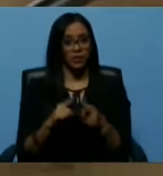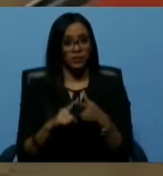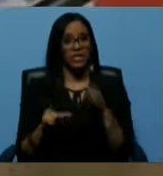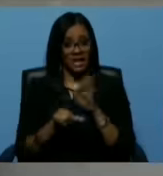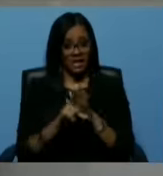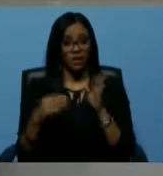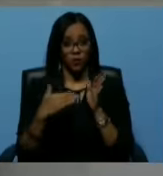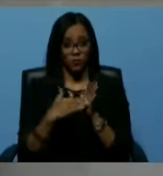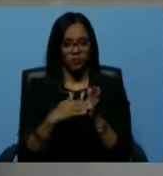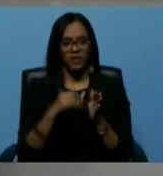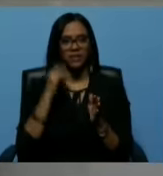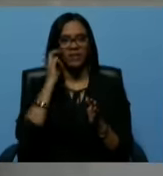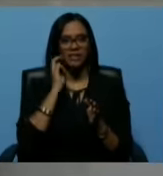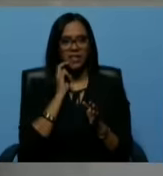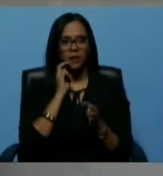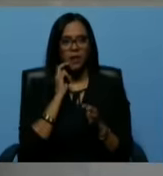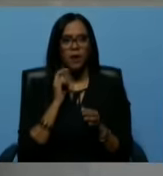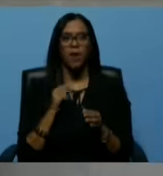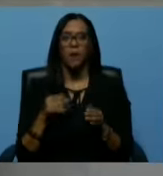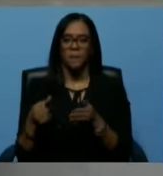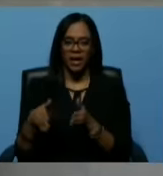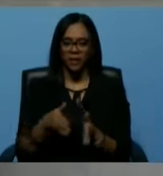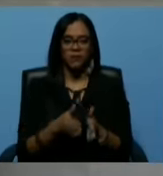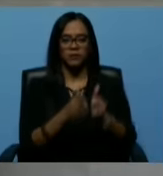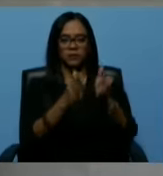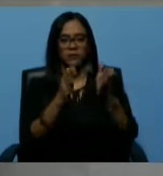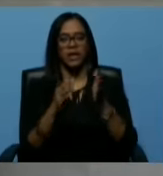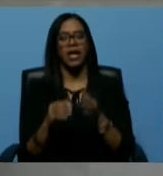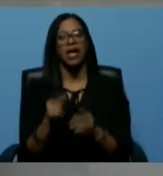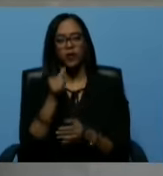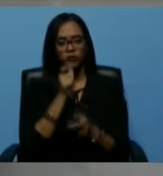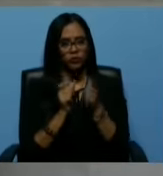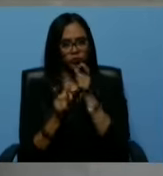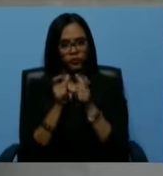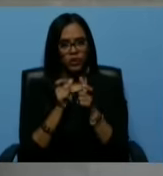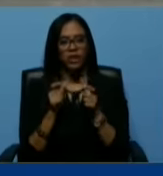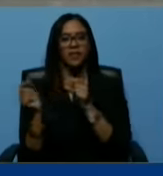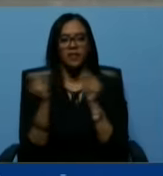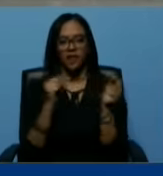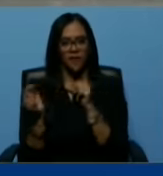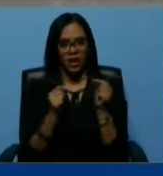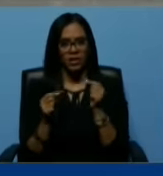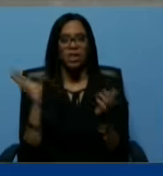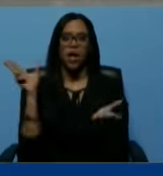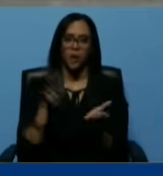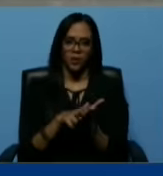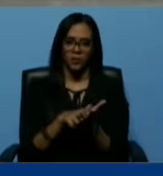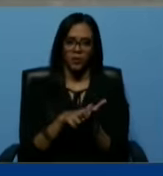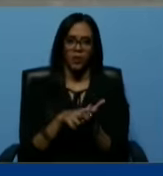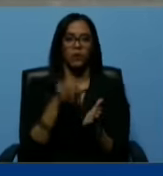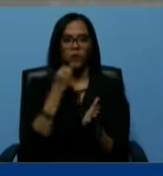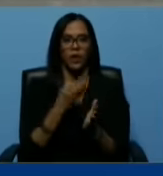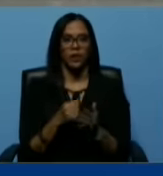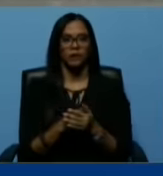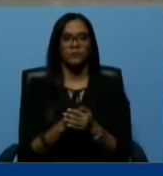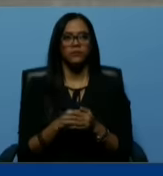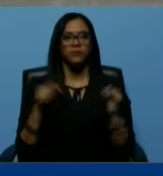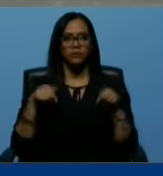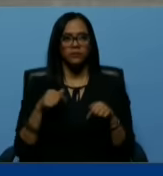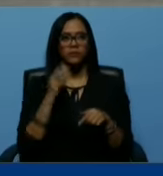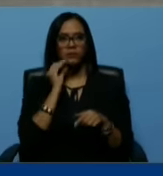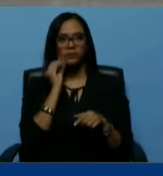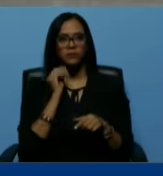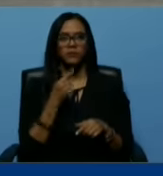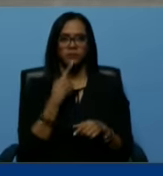el fascismo va viento en popa, en consulta, debate y aprobación. Bueno, aquí hay unas experiencias que me